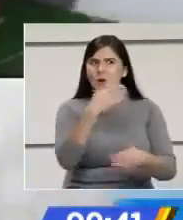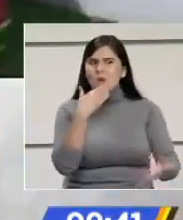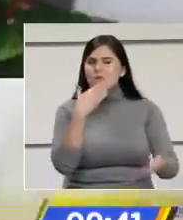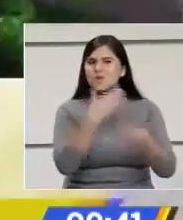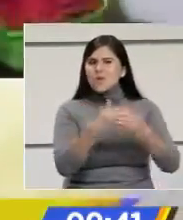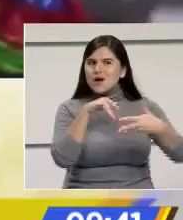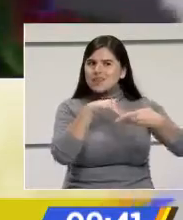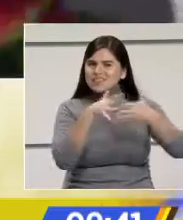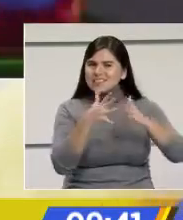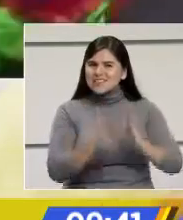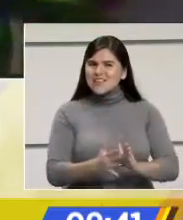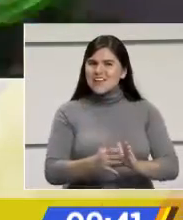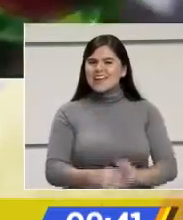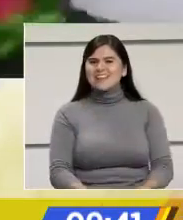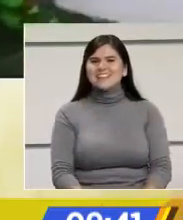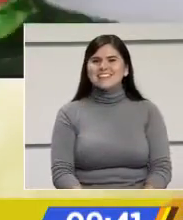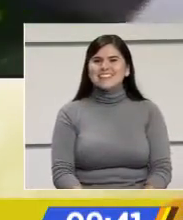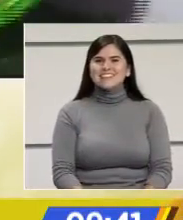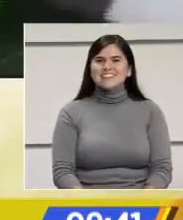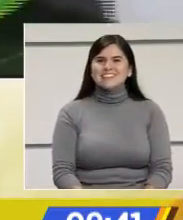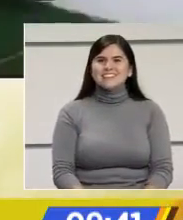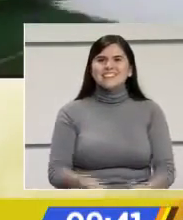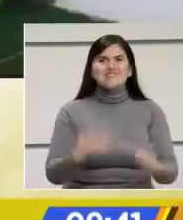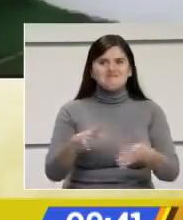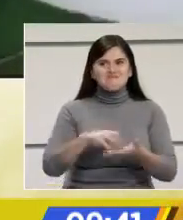son. ¿Verdad? Nacieron